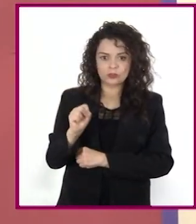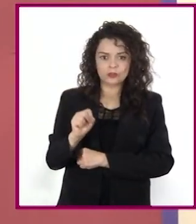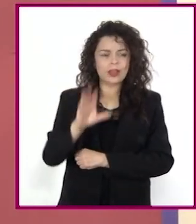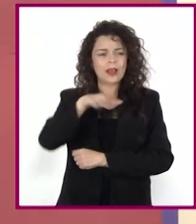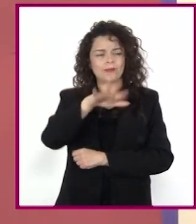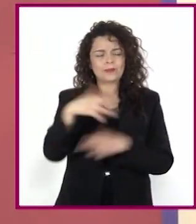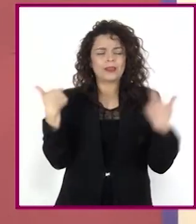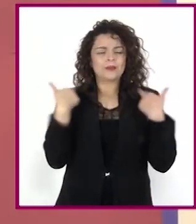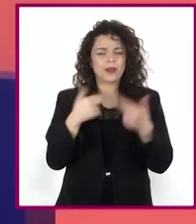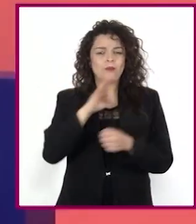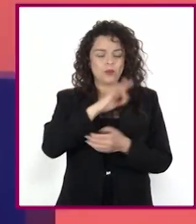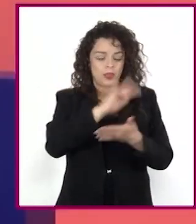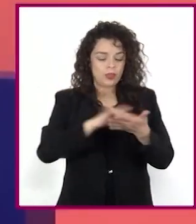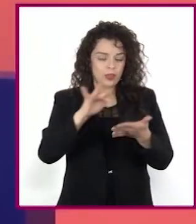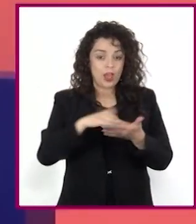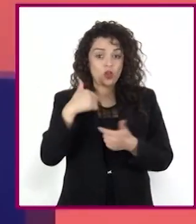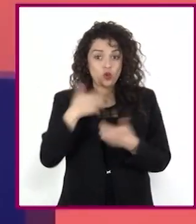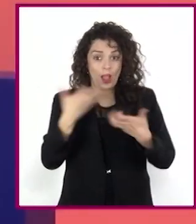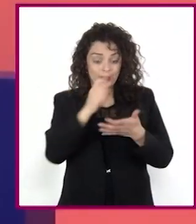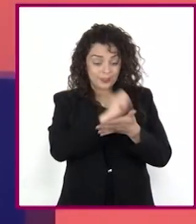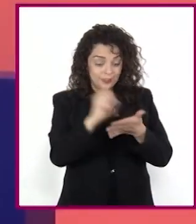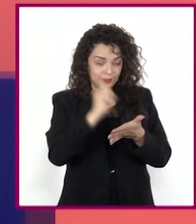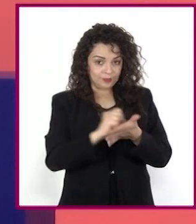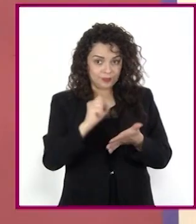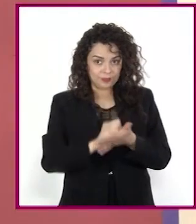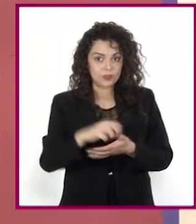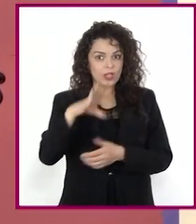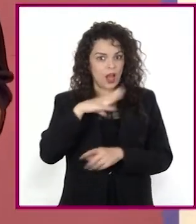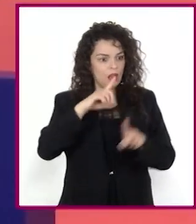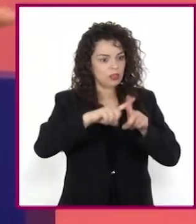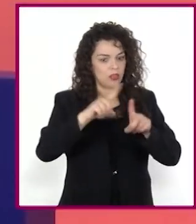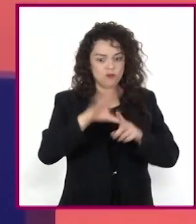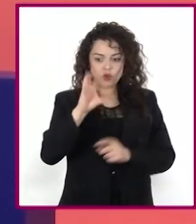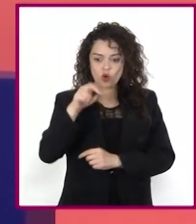¿podemos leer un texto que escribí y en el que aparecen varios